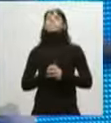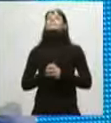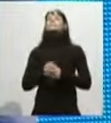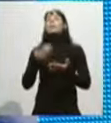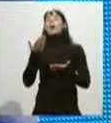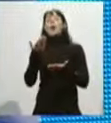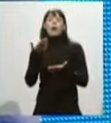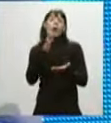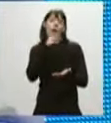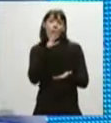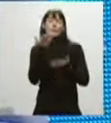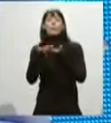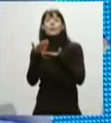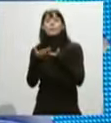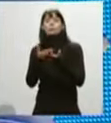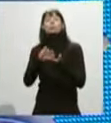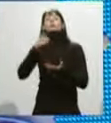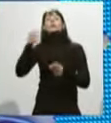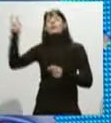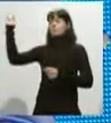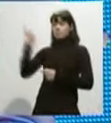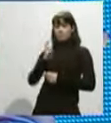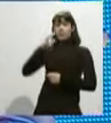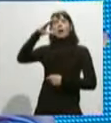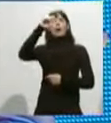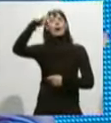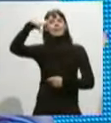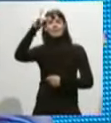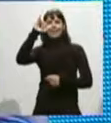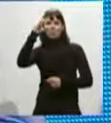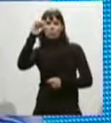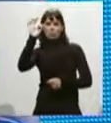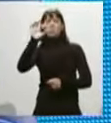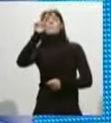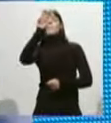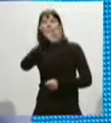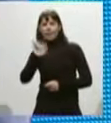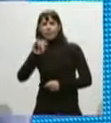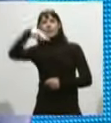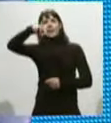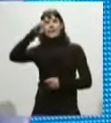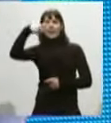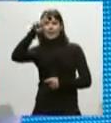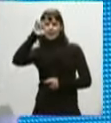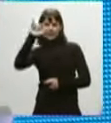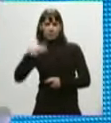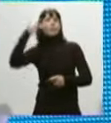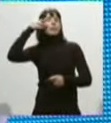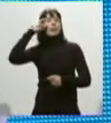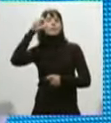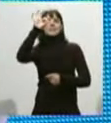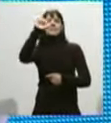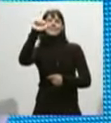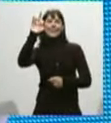nos acompañe Cándido Pérez Negrín. Drag Sairum representa a Miss y